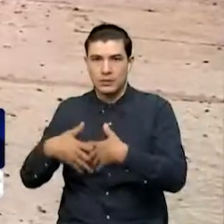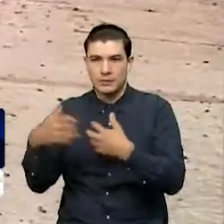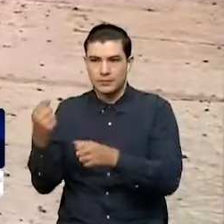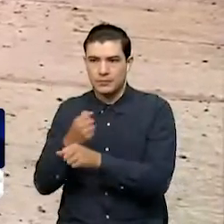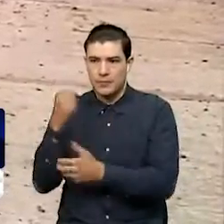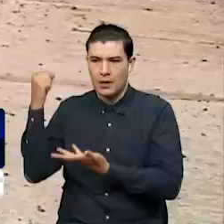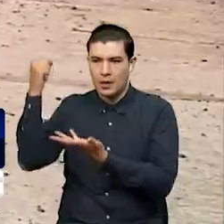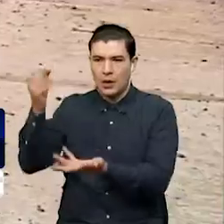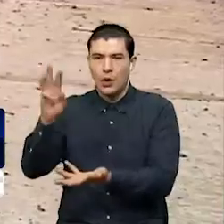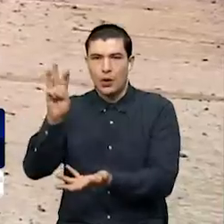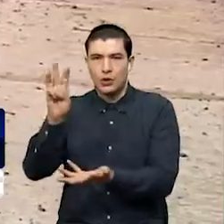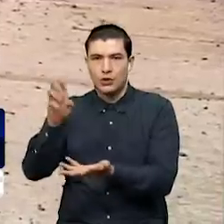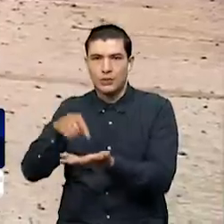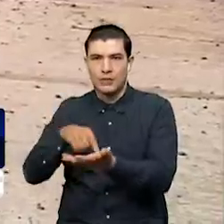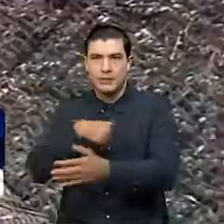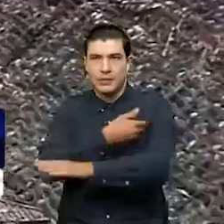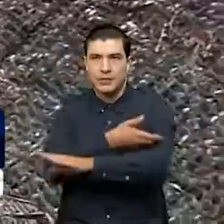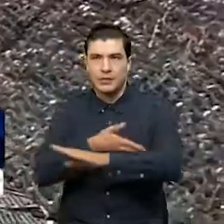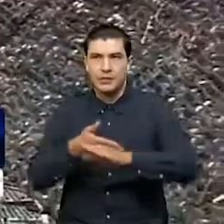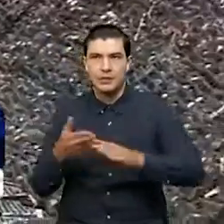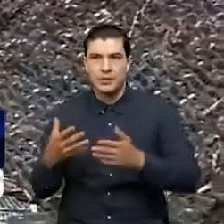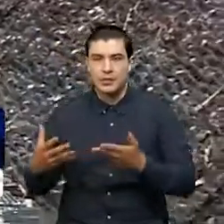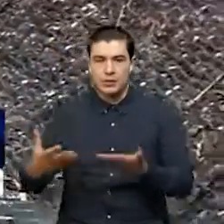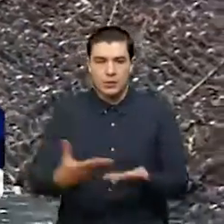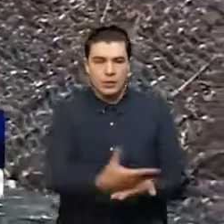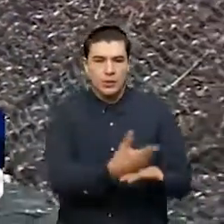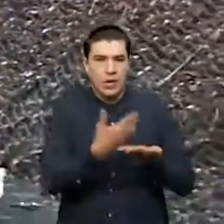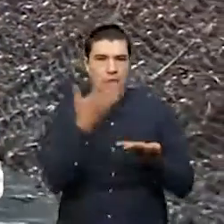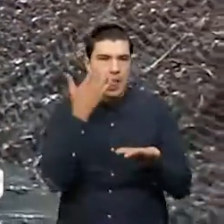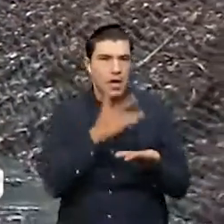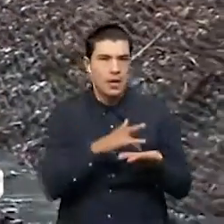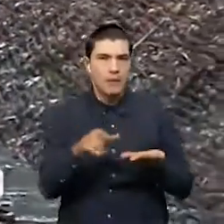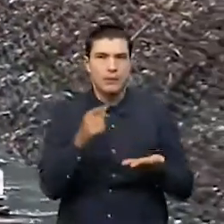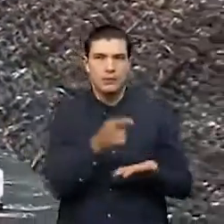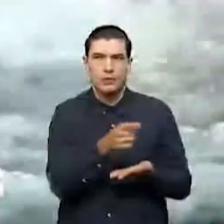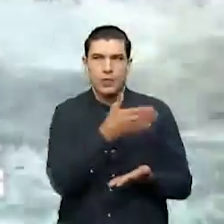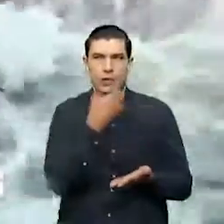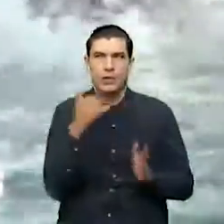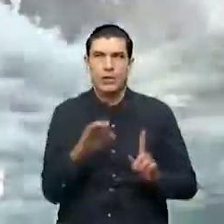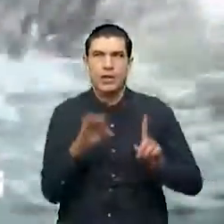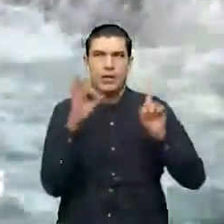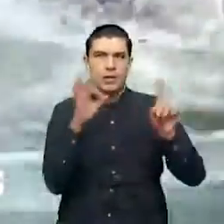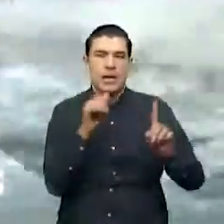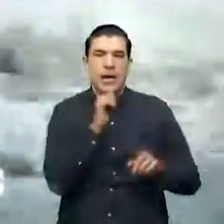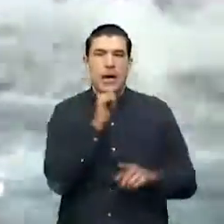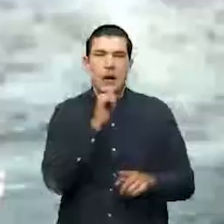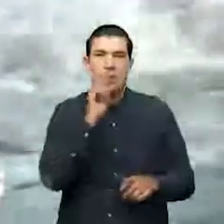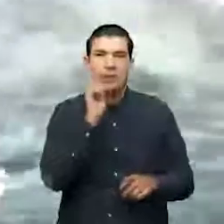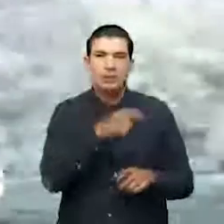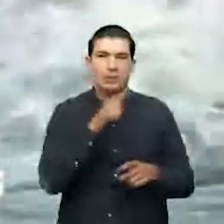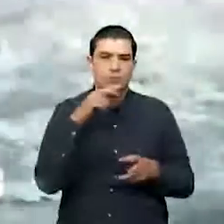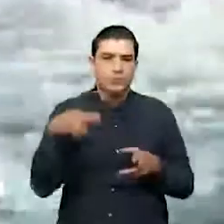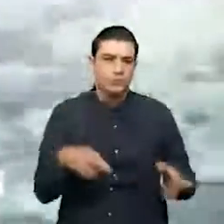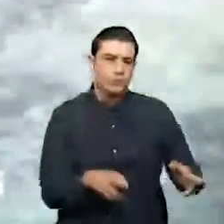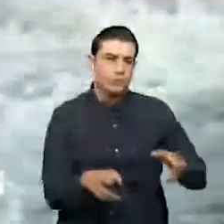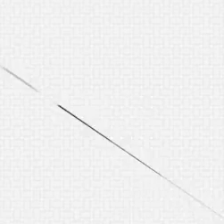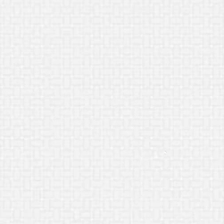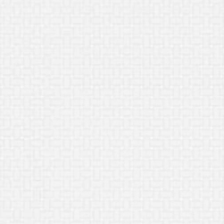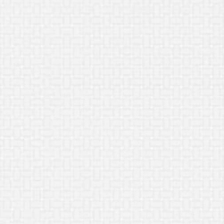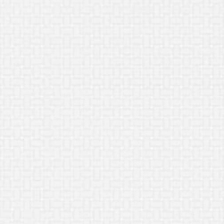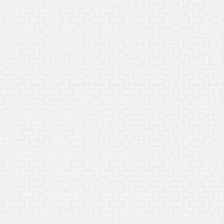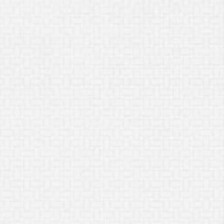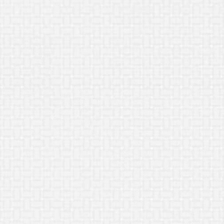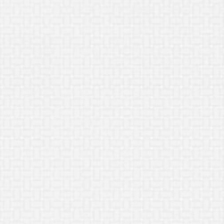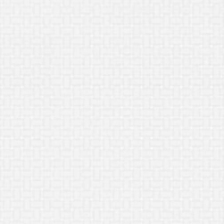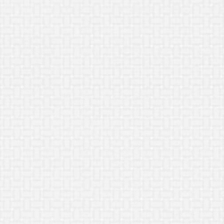8 mil millones de pesos como recolectores y canalizaciones para mejorar la calidad del agua de los ríos y quebradas está como la concha